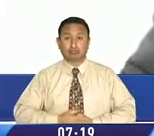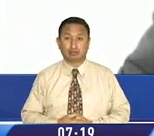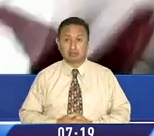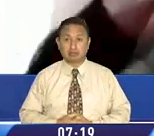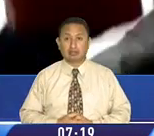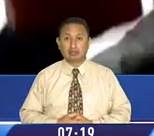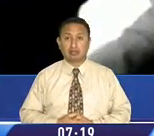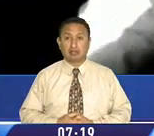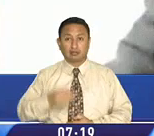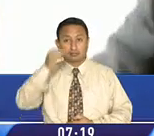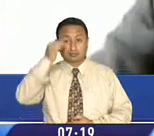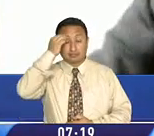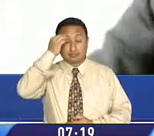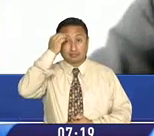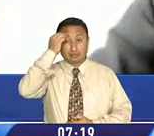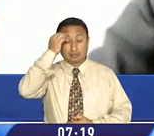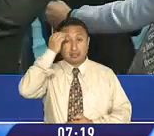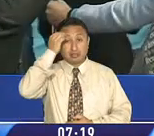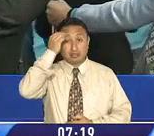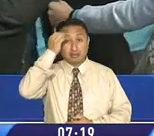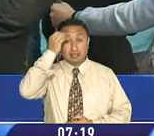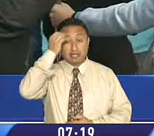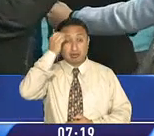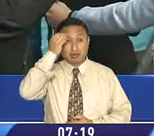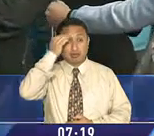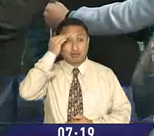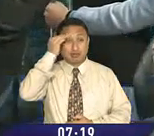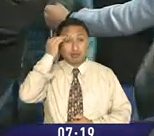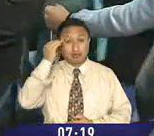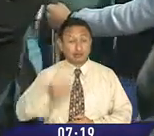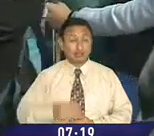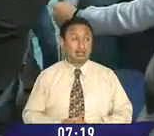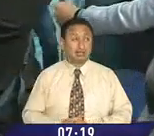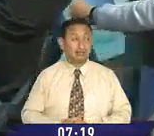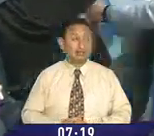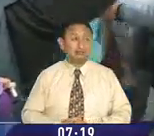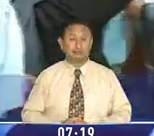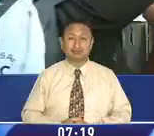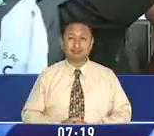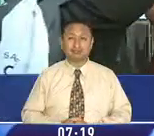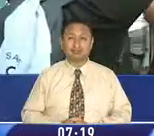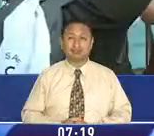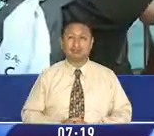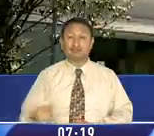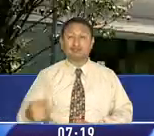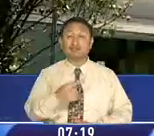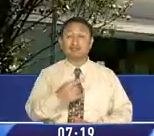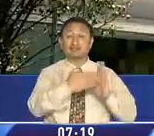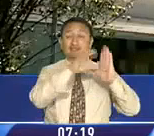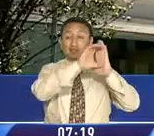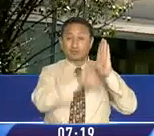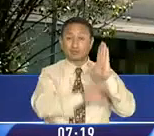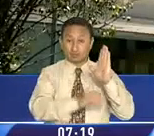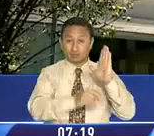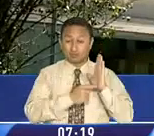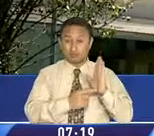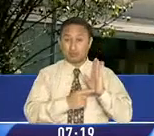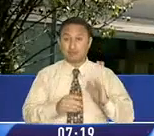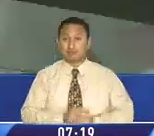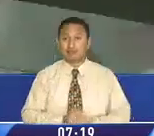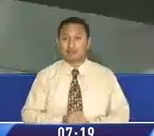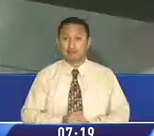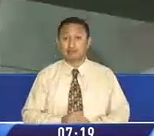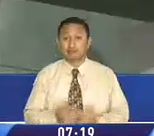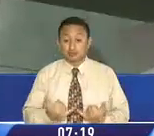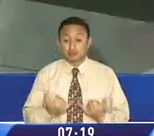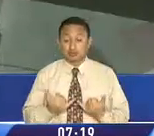nadie. Murió el niño. Además, aseguran que existen demandas de inconstitucionalidad que fueron presentadas a la Corte y que hasta el